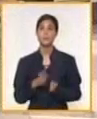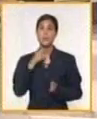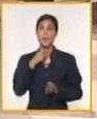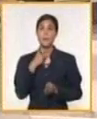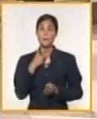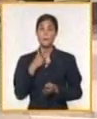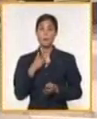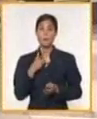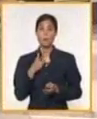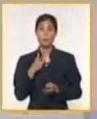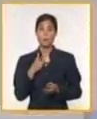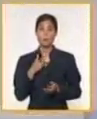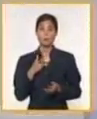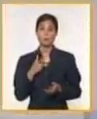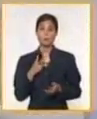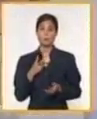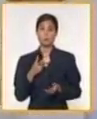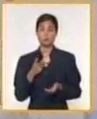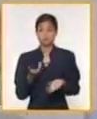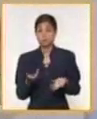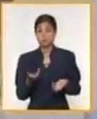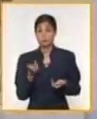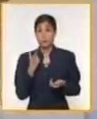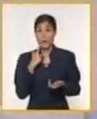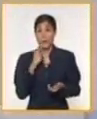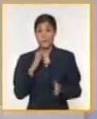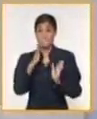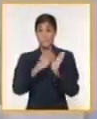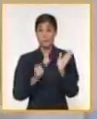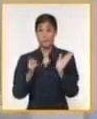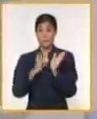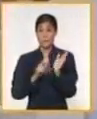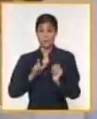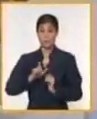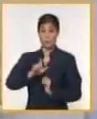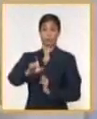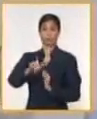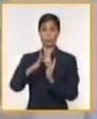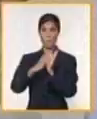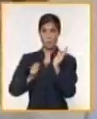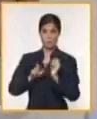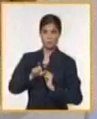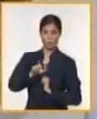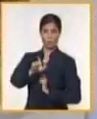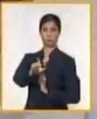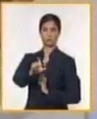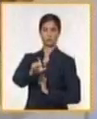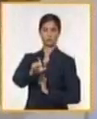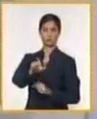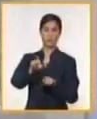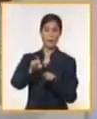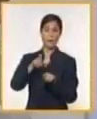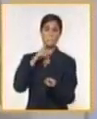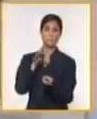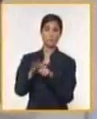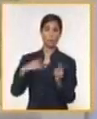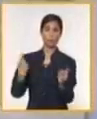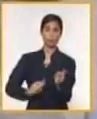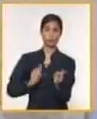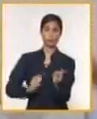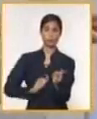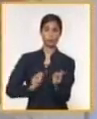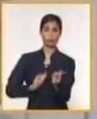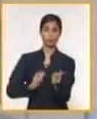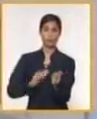es que incluso en los últimos meses, desde que comenzó, vamos a decir así, la guerra de Gaza, desde que comenzó